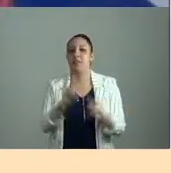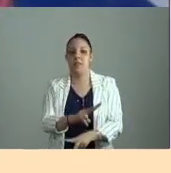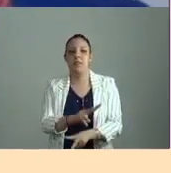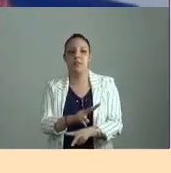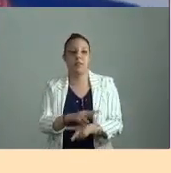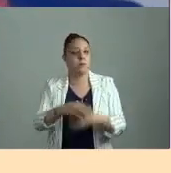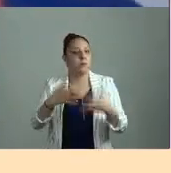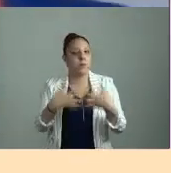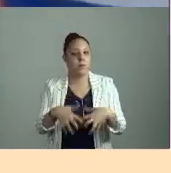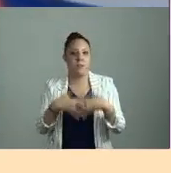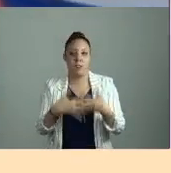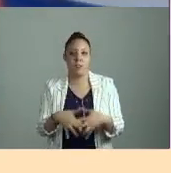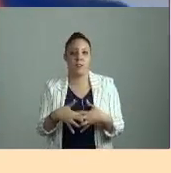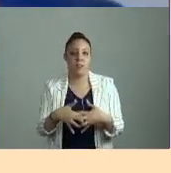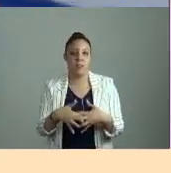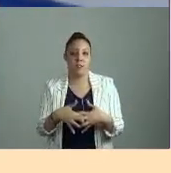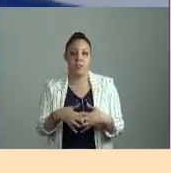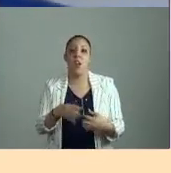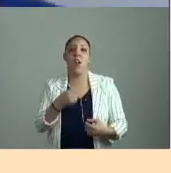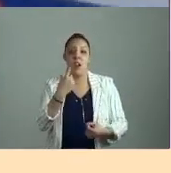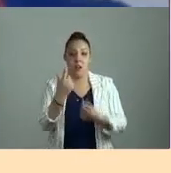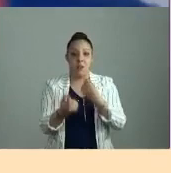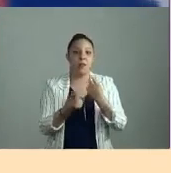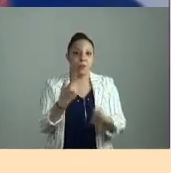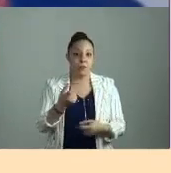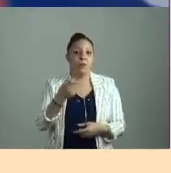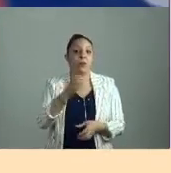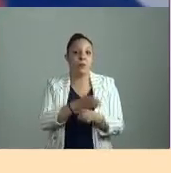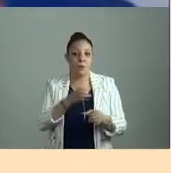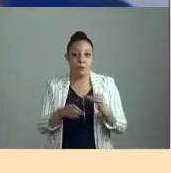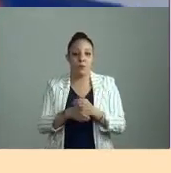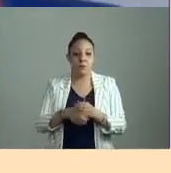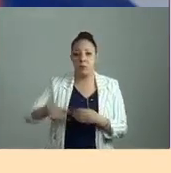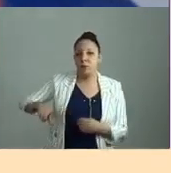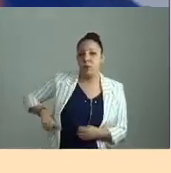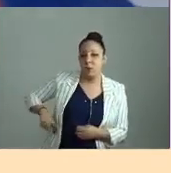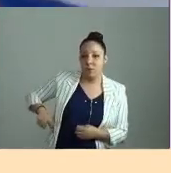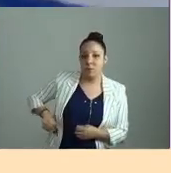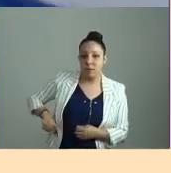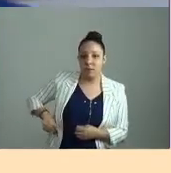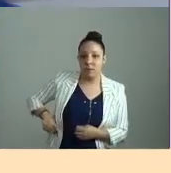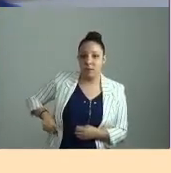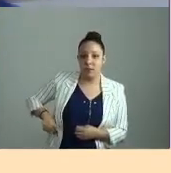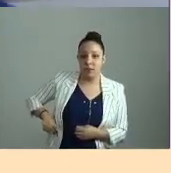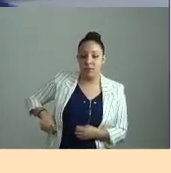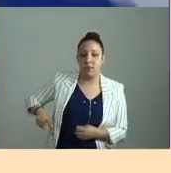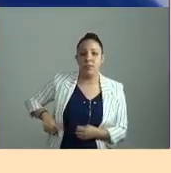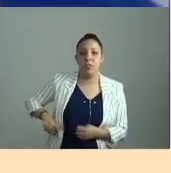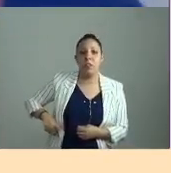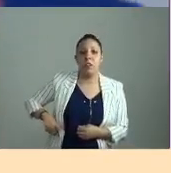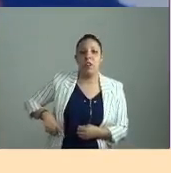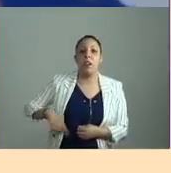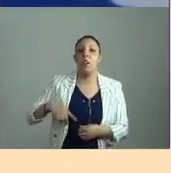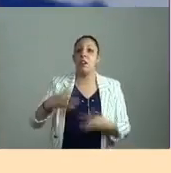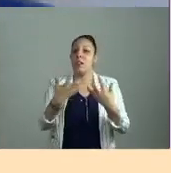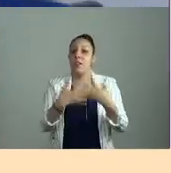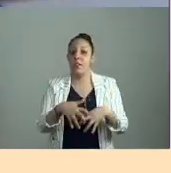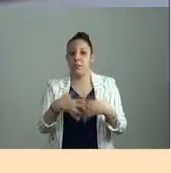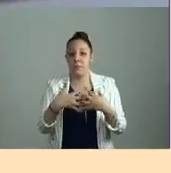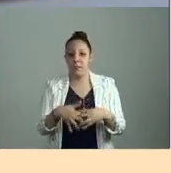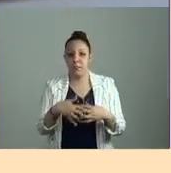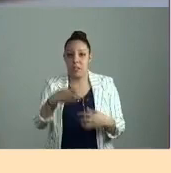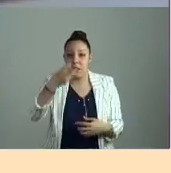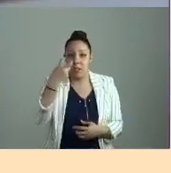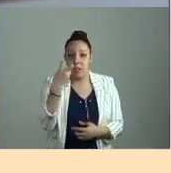inevitabilidad del comunismo de la inevitabilidad no se ha realizado es importante comprender